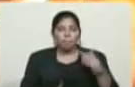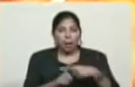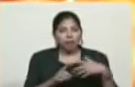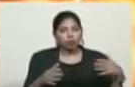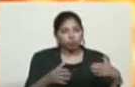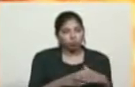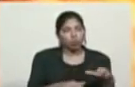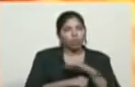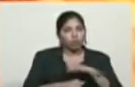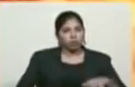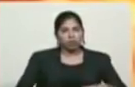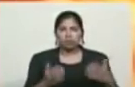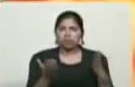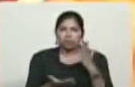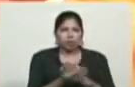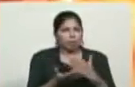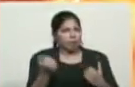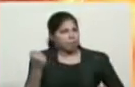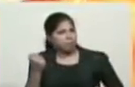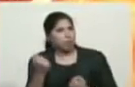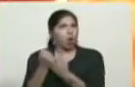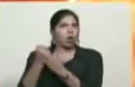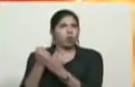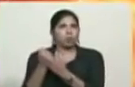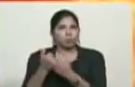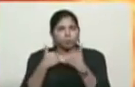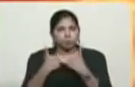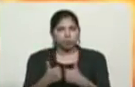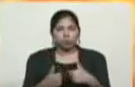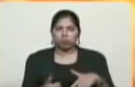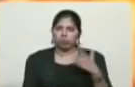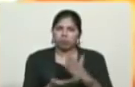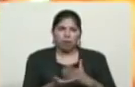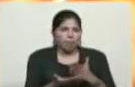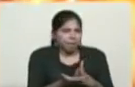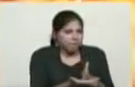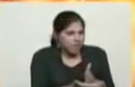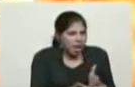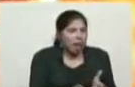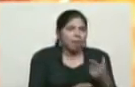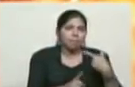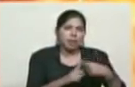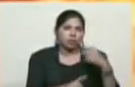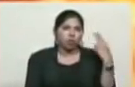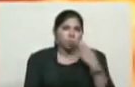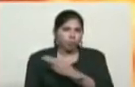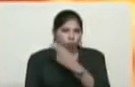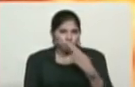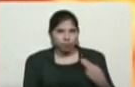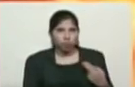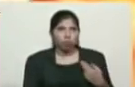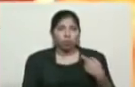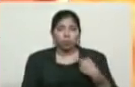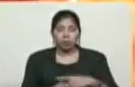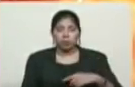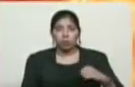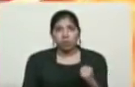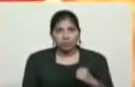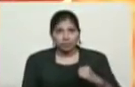bolívar y dan a esa fuerza armada real y comprometida la a través de las horas la policía